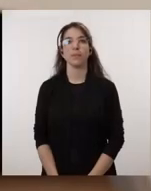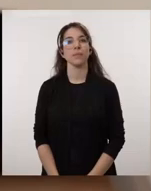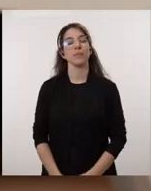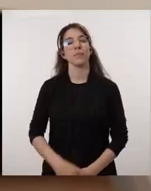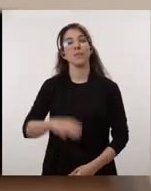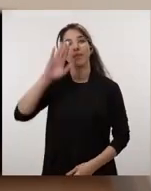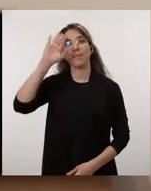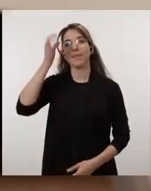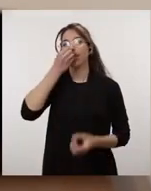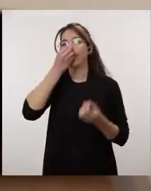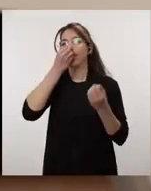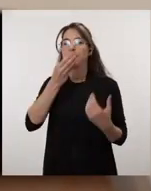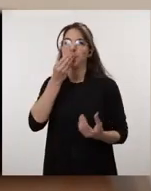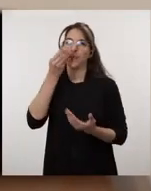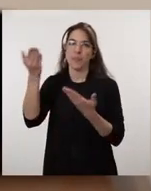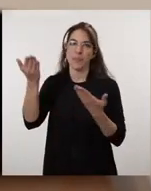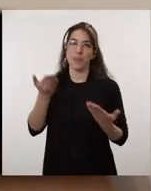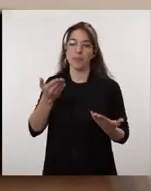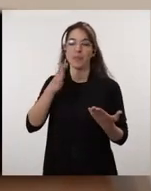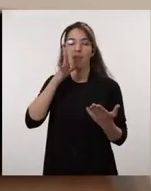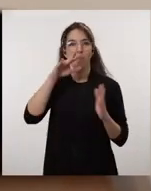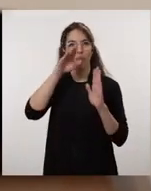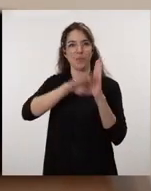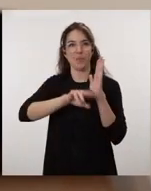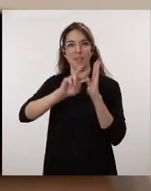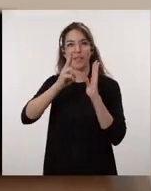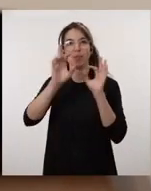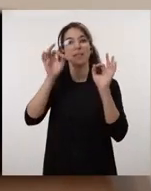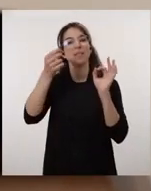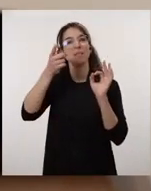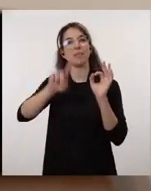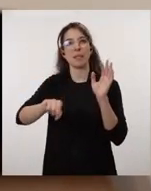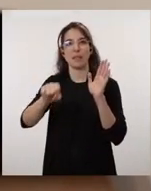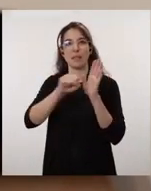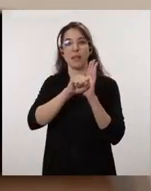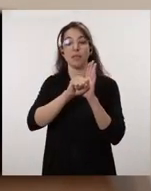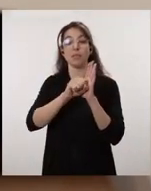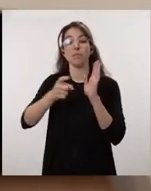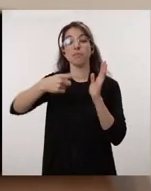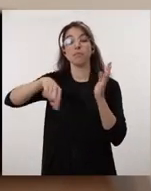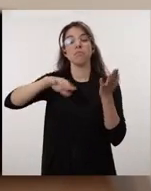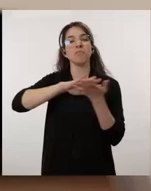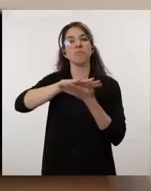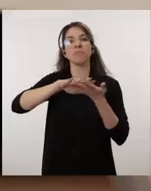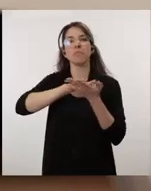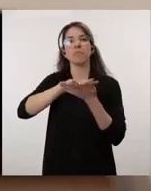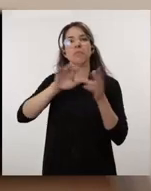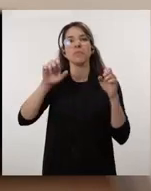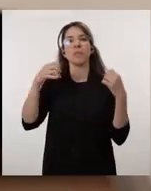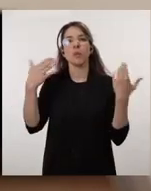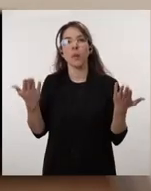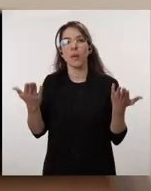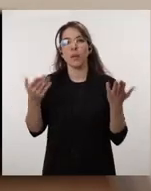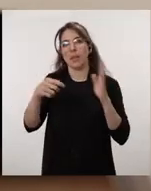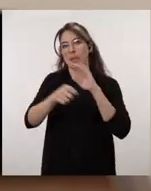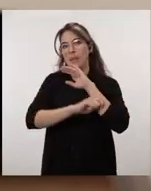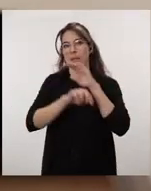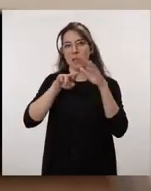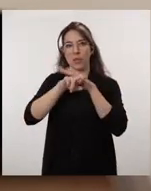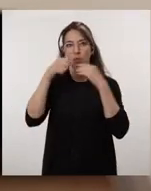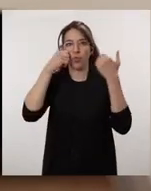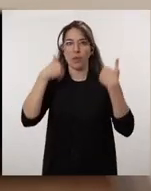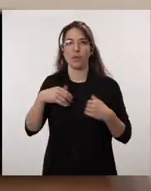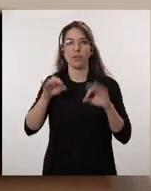hola que tal bienvenidos a este segundo programa del mes del sello en el que vamos a hablar sobre la estrategia de recursos humanos para investigadores